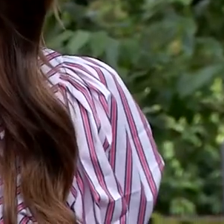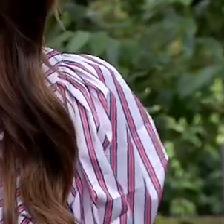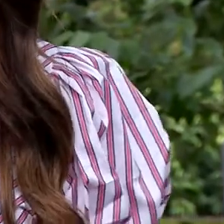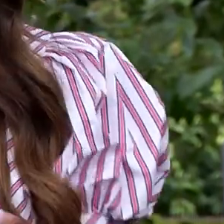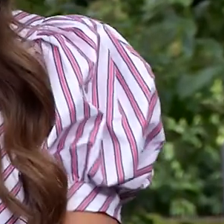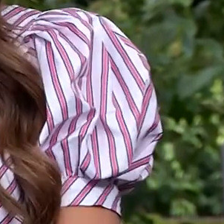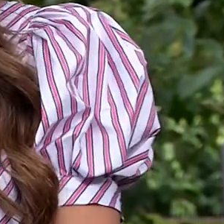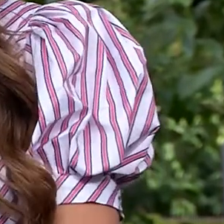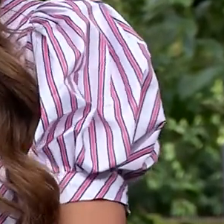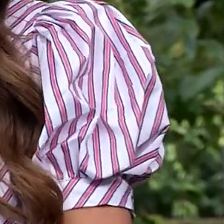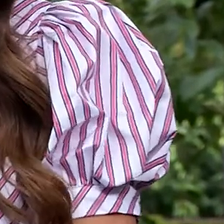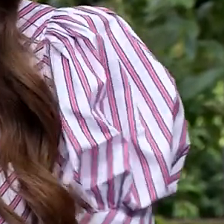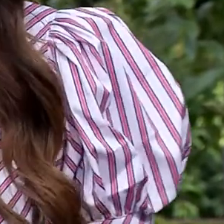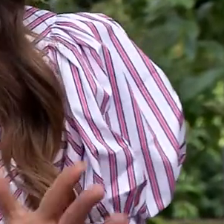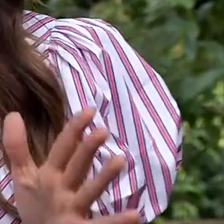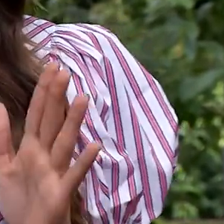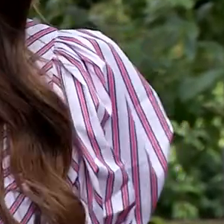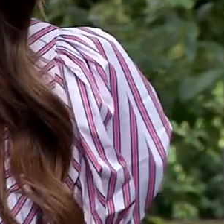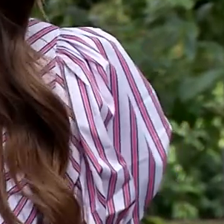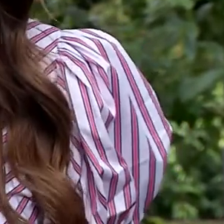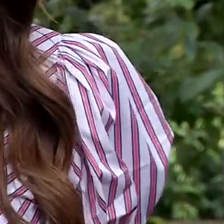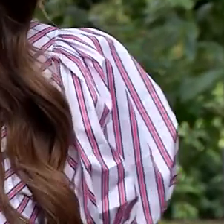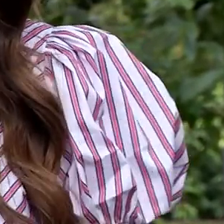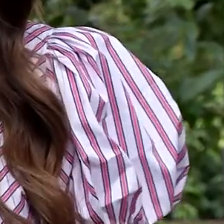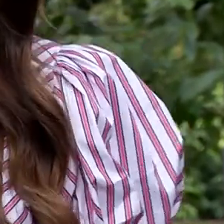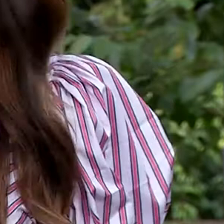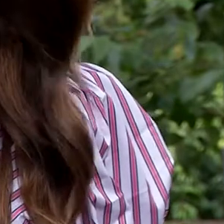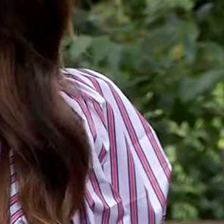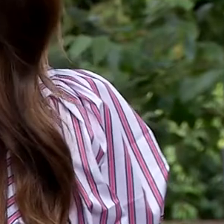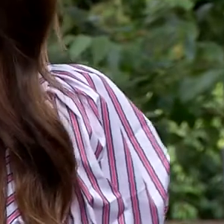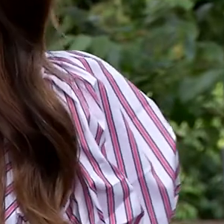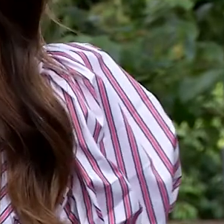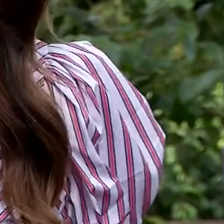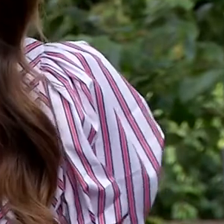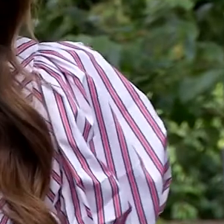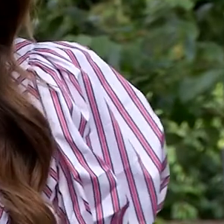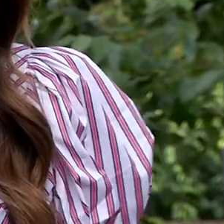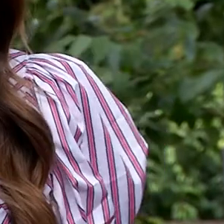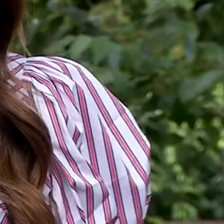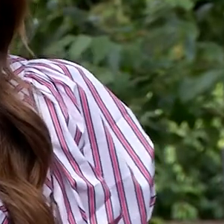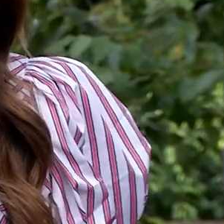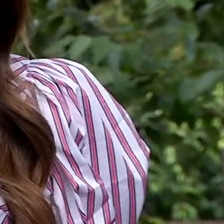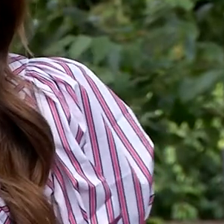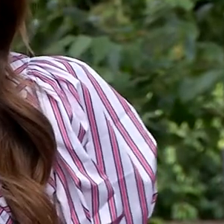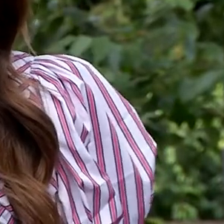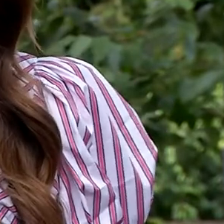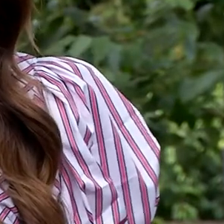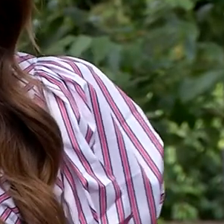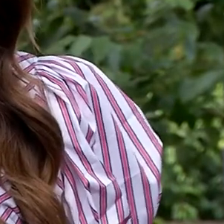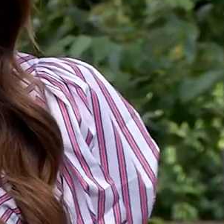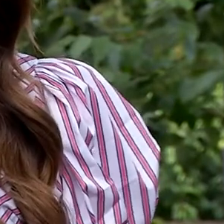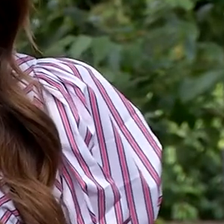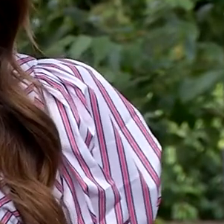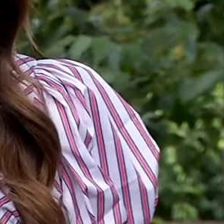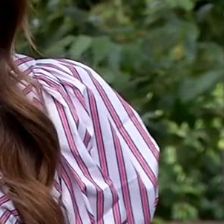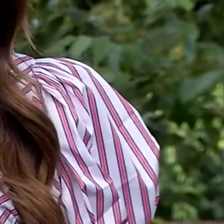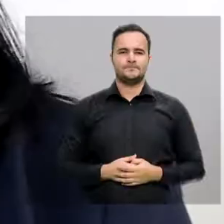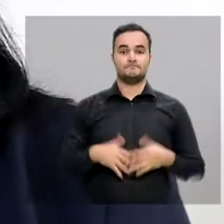del tapabocas y el lavado de manos son las armas para combatirlos. Te explicaremos cuál es la forma correcta para realizar estas